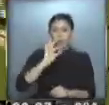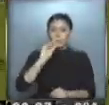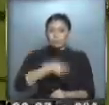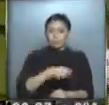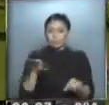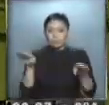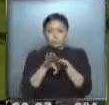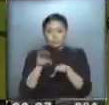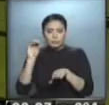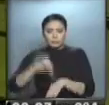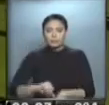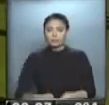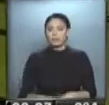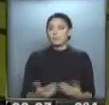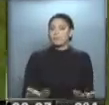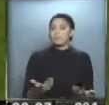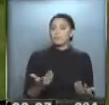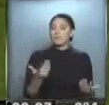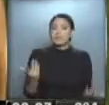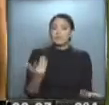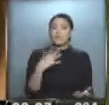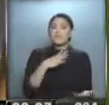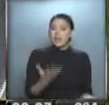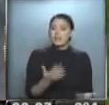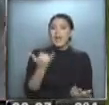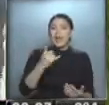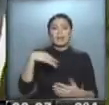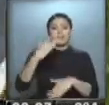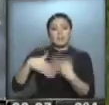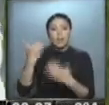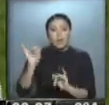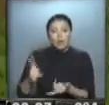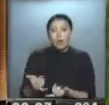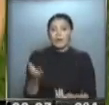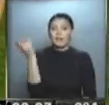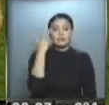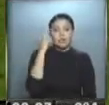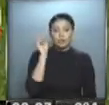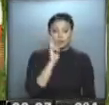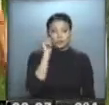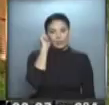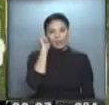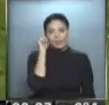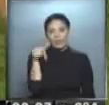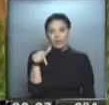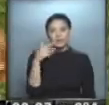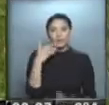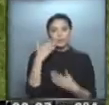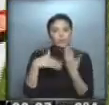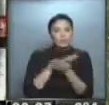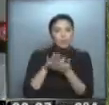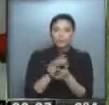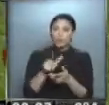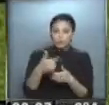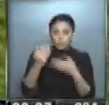plantel, léase Giovanni Simeone, que son delanteros, que son muy jóvenes, 18, 19 años, no pueden ser la solución de un River, son de excelente